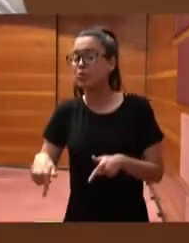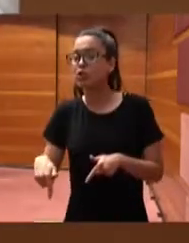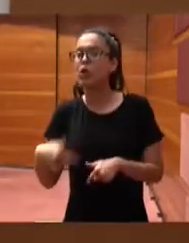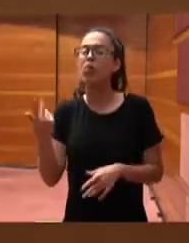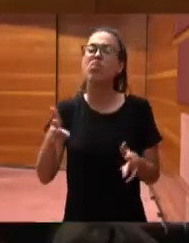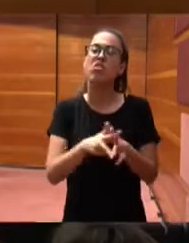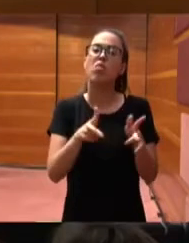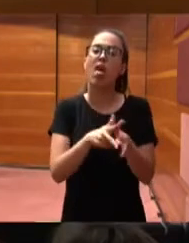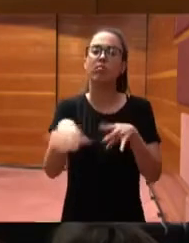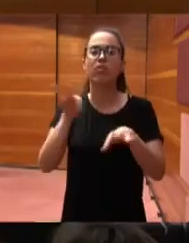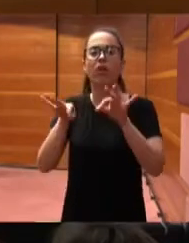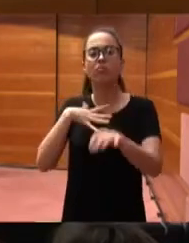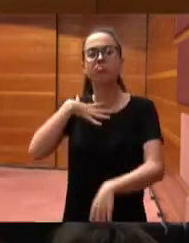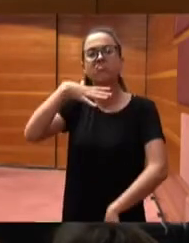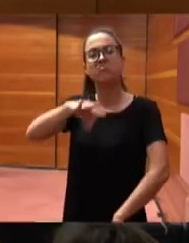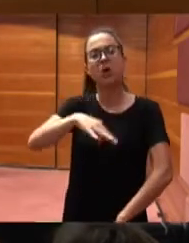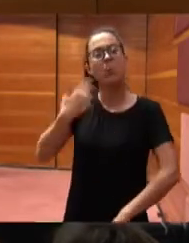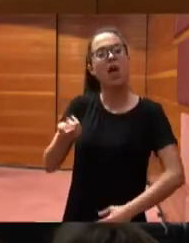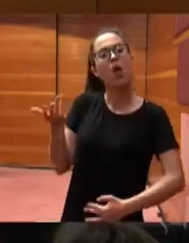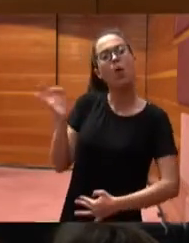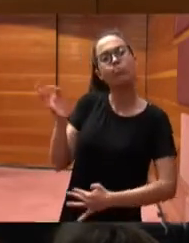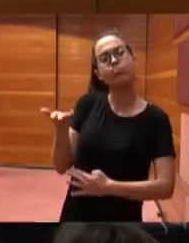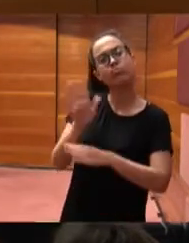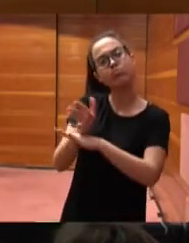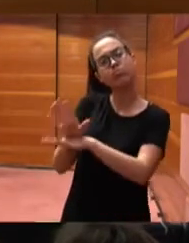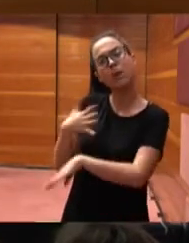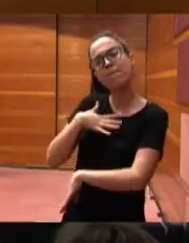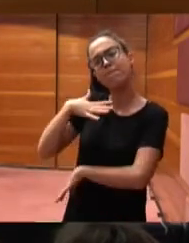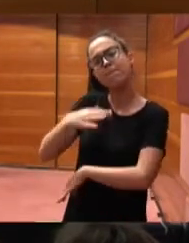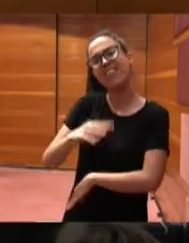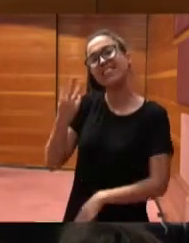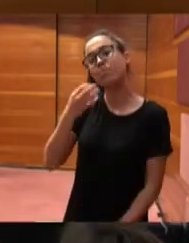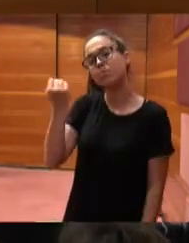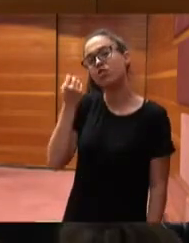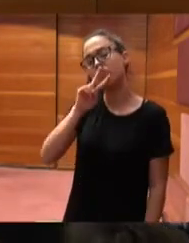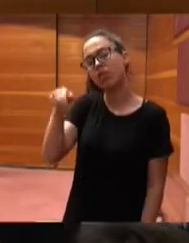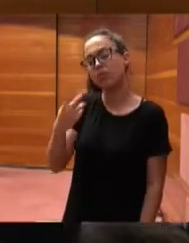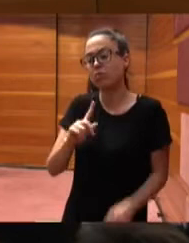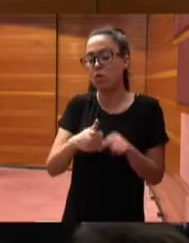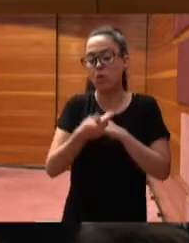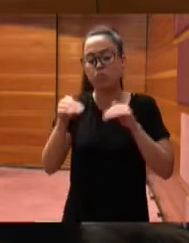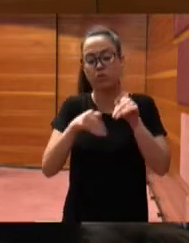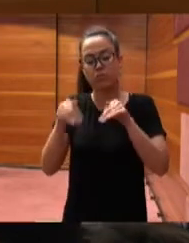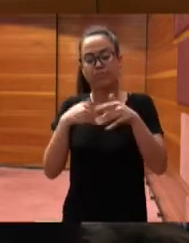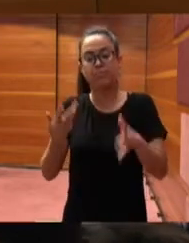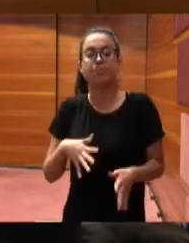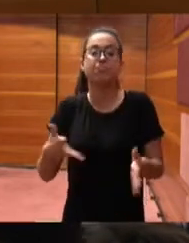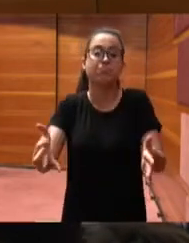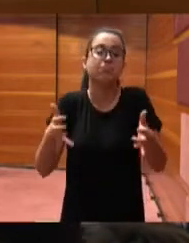tenido total libertad para plantear propuestas que luego han sido las que se han votado. Las que han recabado mayor